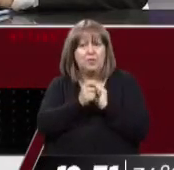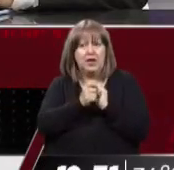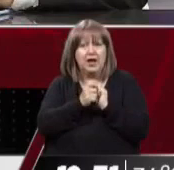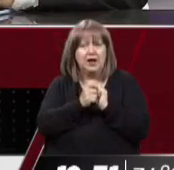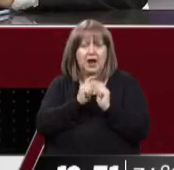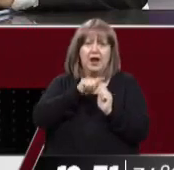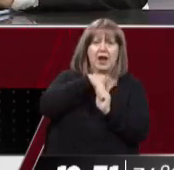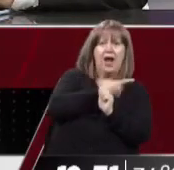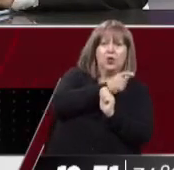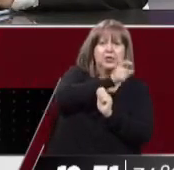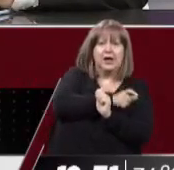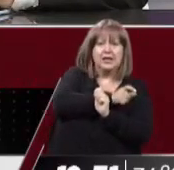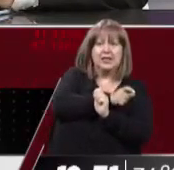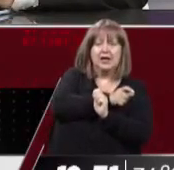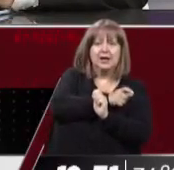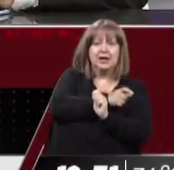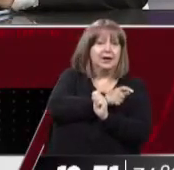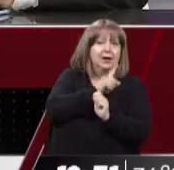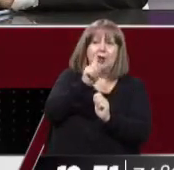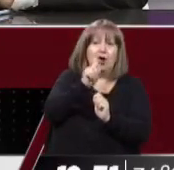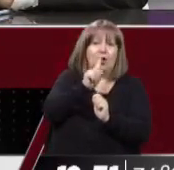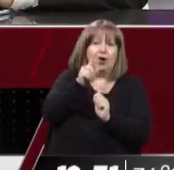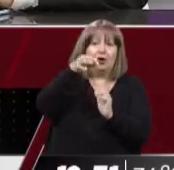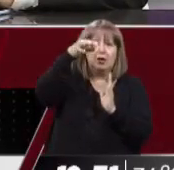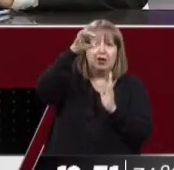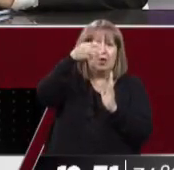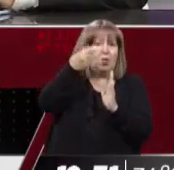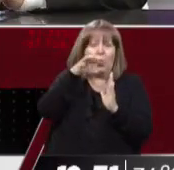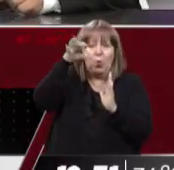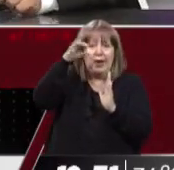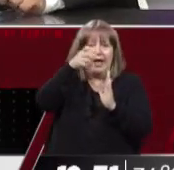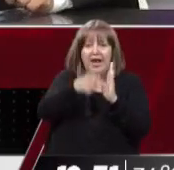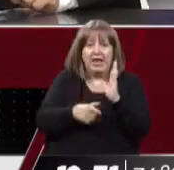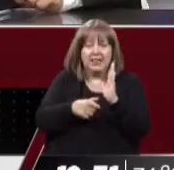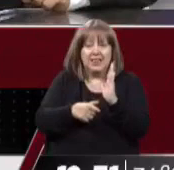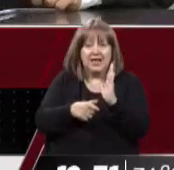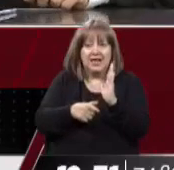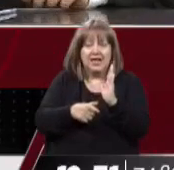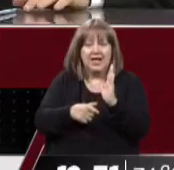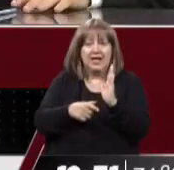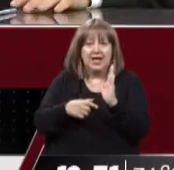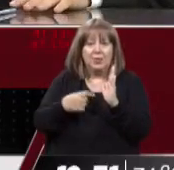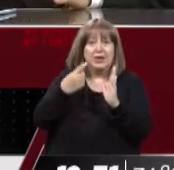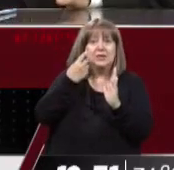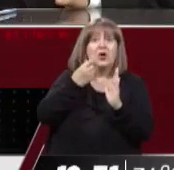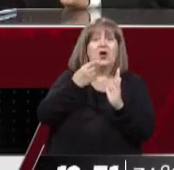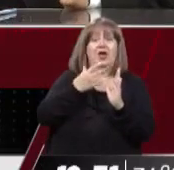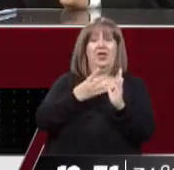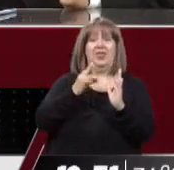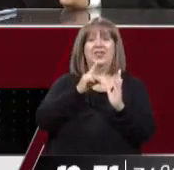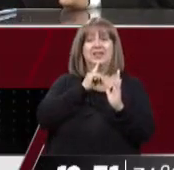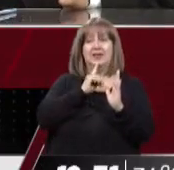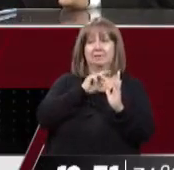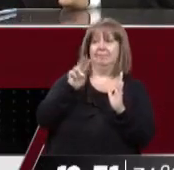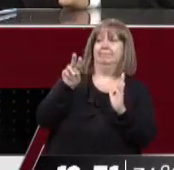de decir, sí, che, la cabeza que te está yendo para decir, tengo la bomba, sí, y por otro decirle, ¿qué le pregunto? ¿Tano? Bueno, es esa lista de 26. Después Caroni puede